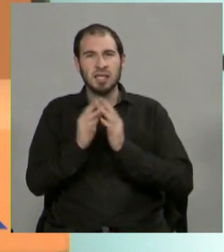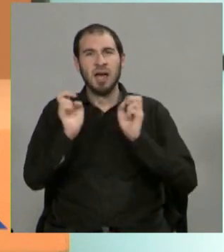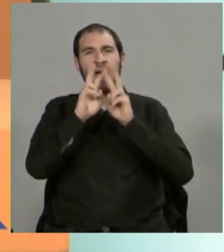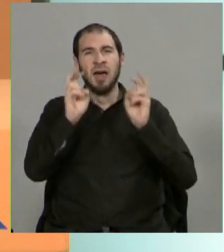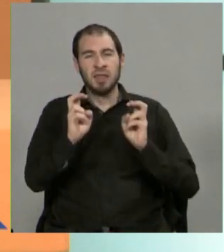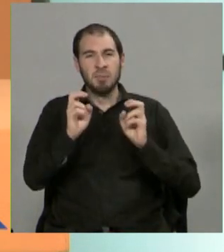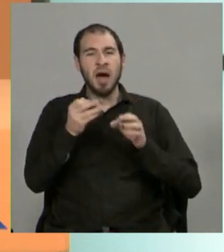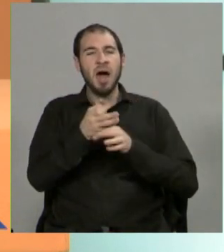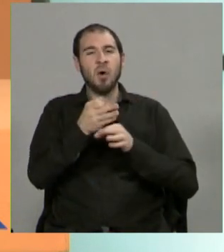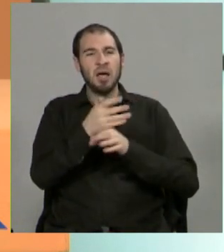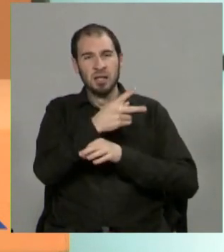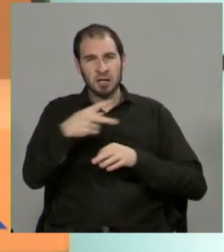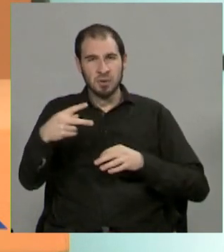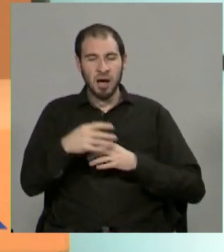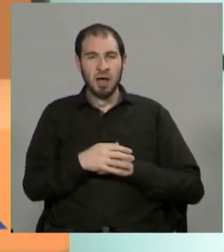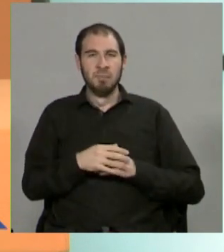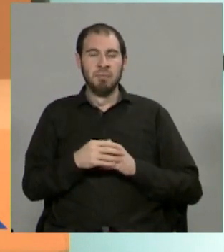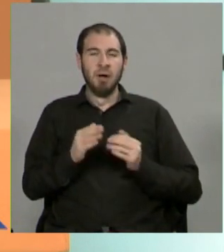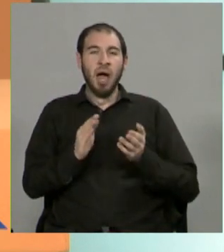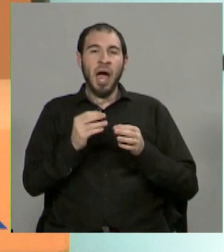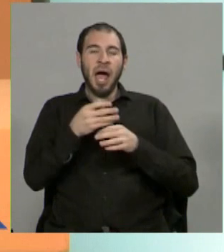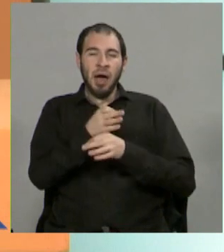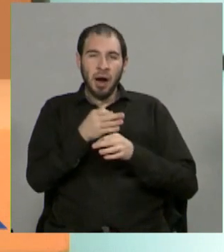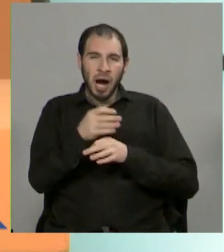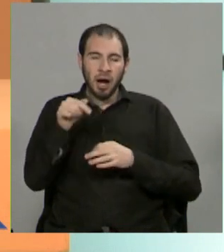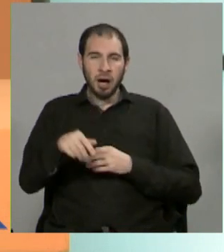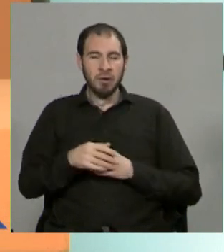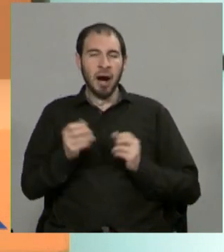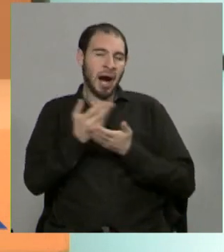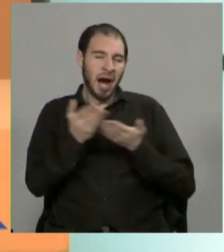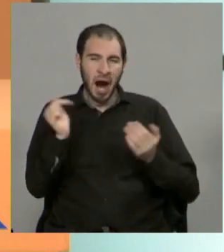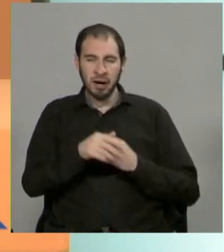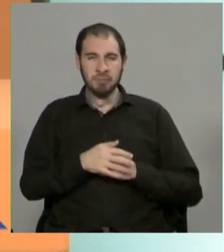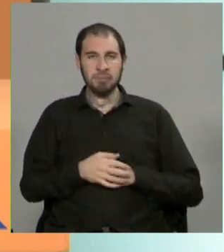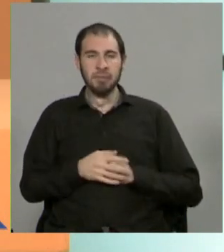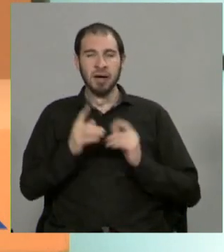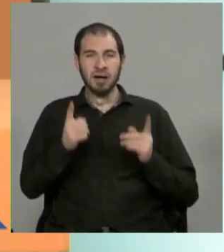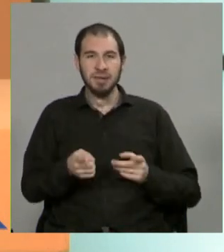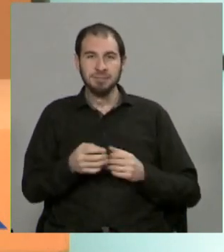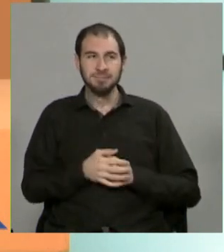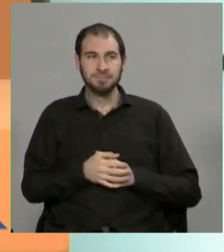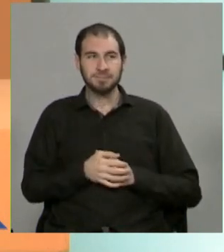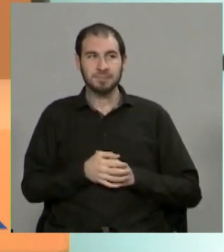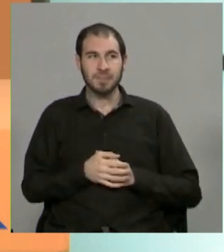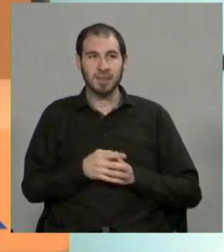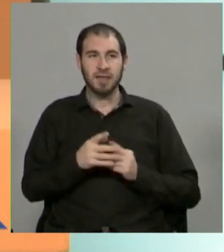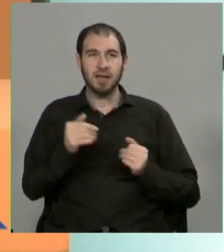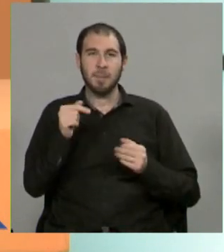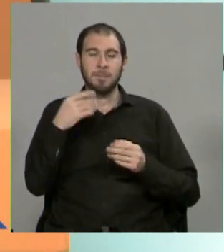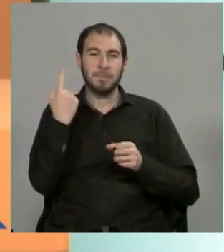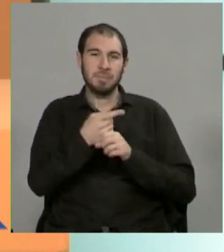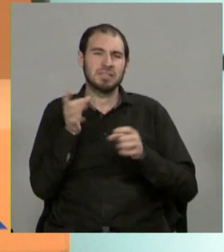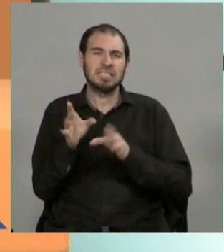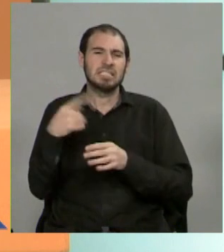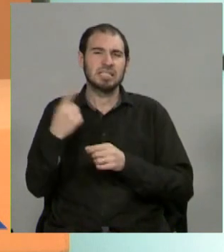ver con la educación sexual concretamente y la educación en general. Y por supuesto, principalmente el repudio